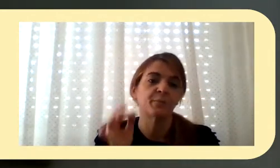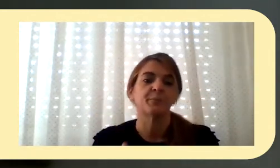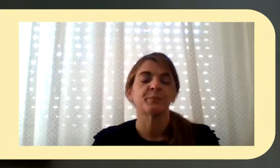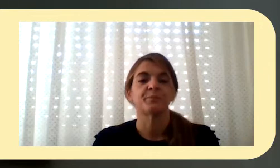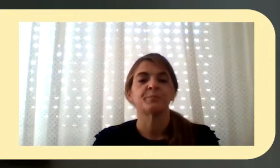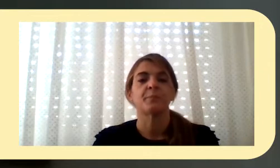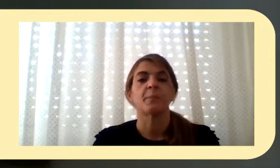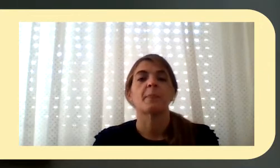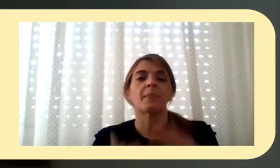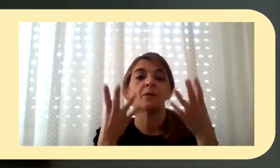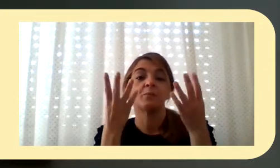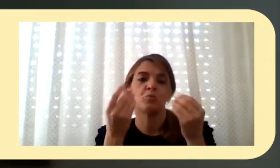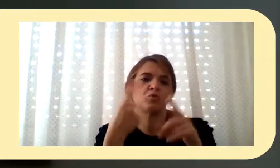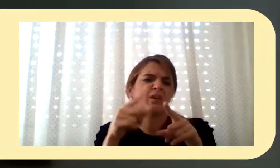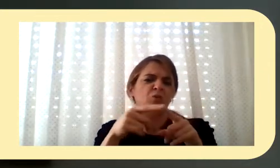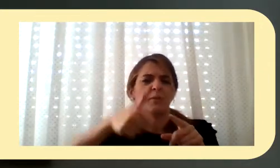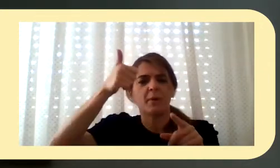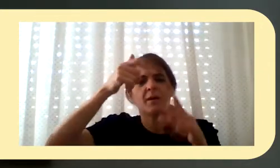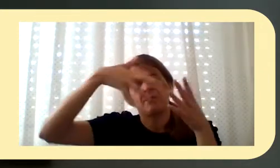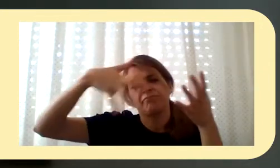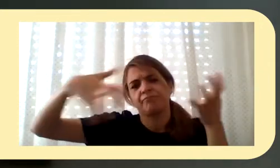Bueno, tiene muchas cosas más para no alargarnos.